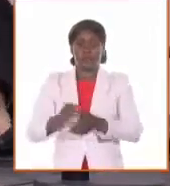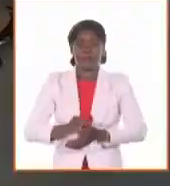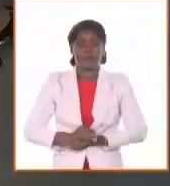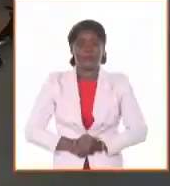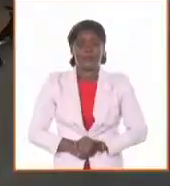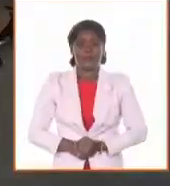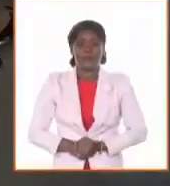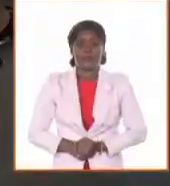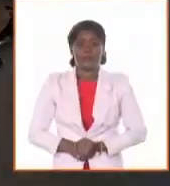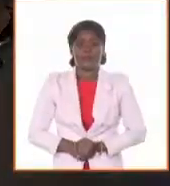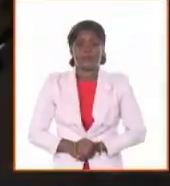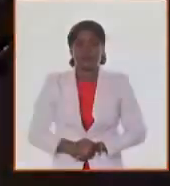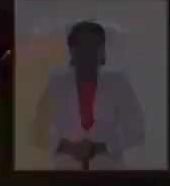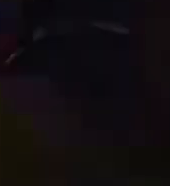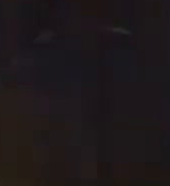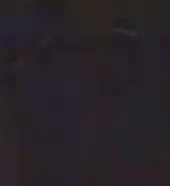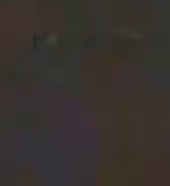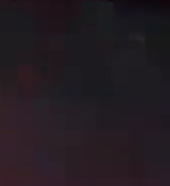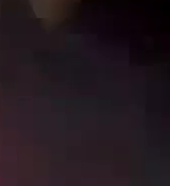buenas noches